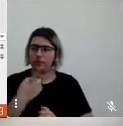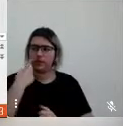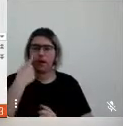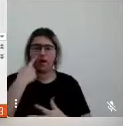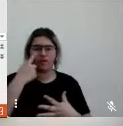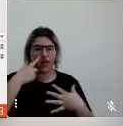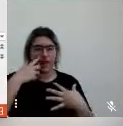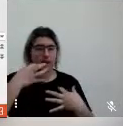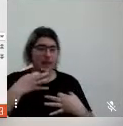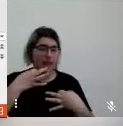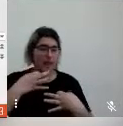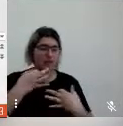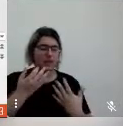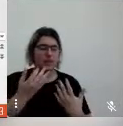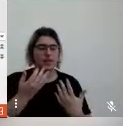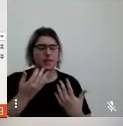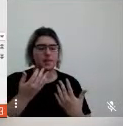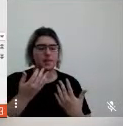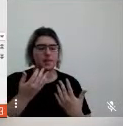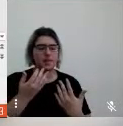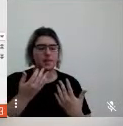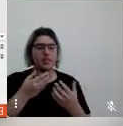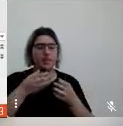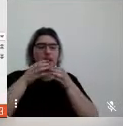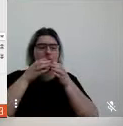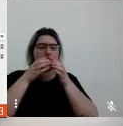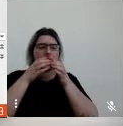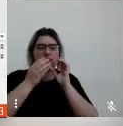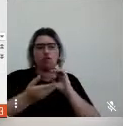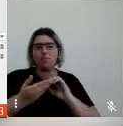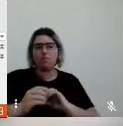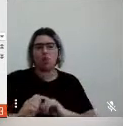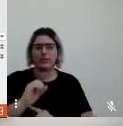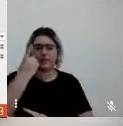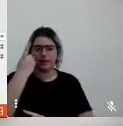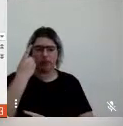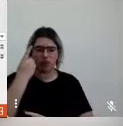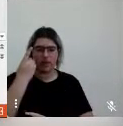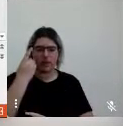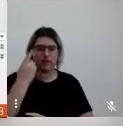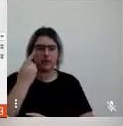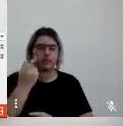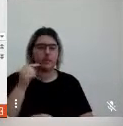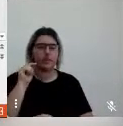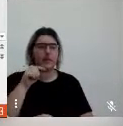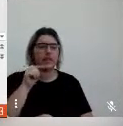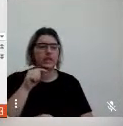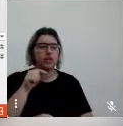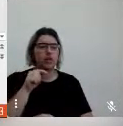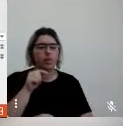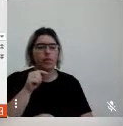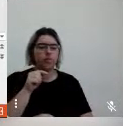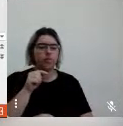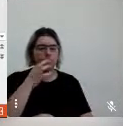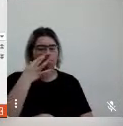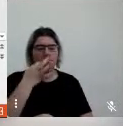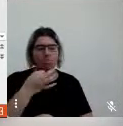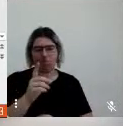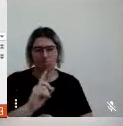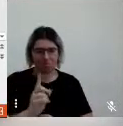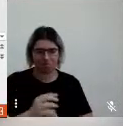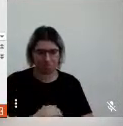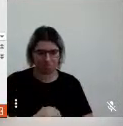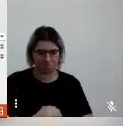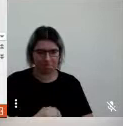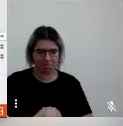la publicidad nos ha dicho muchas veces que el desayuno es la comida más importante del día, ¿vale? Y eso no es verdad, porque si el desayuno es